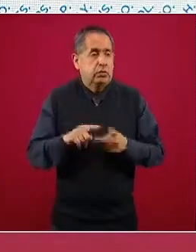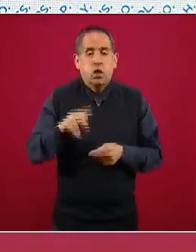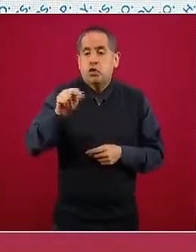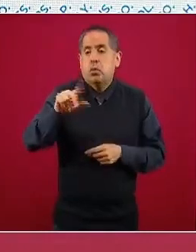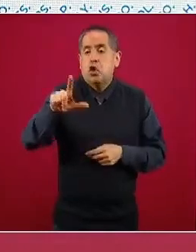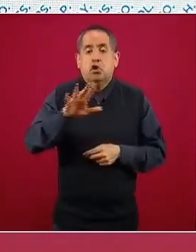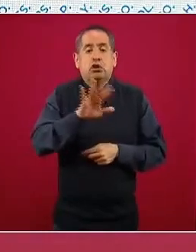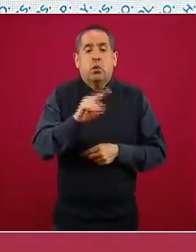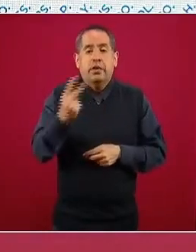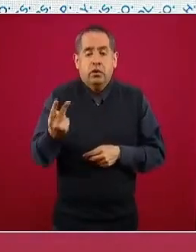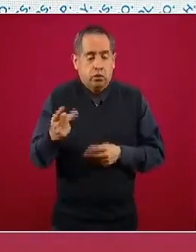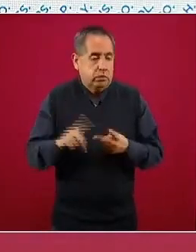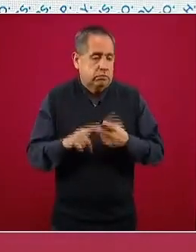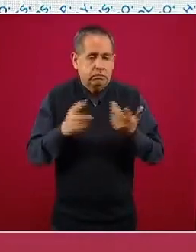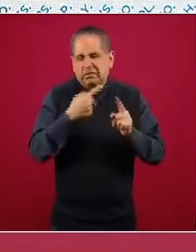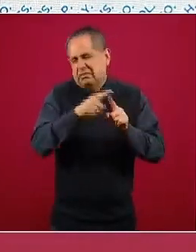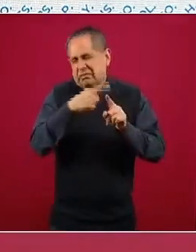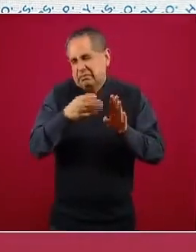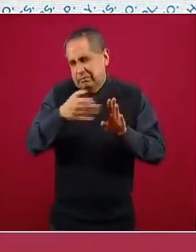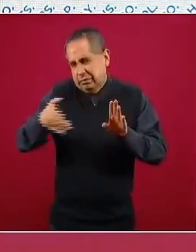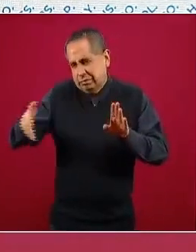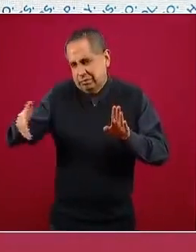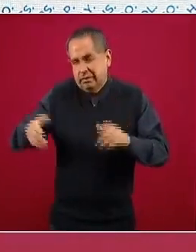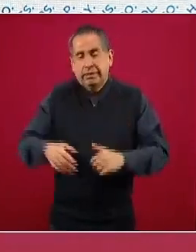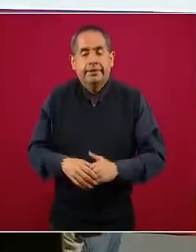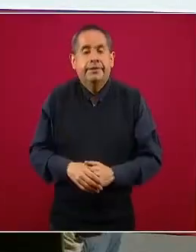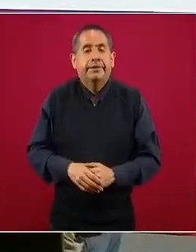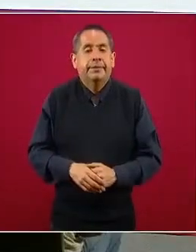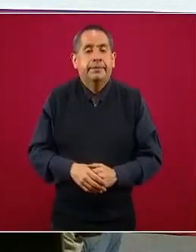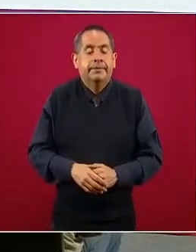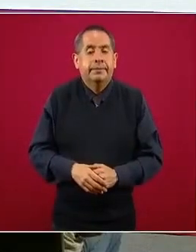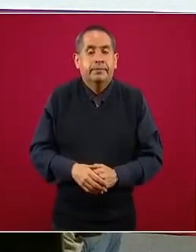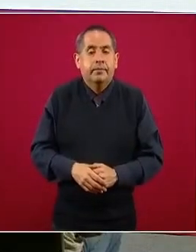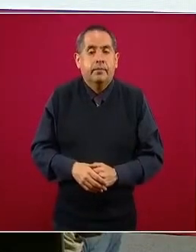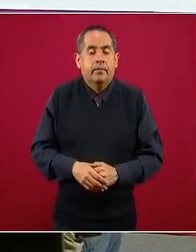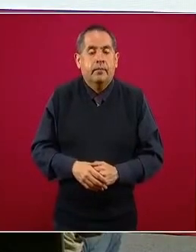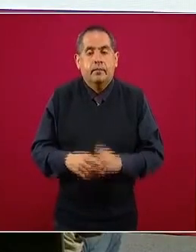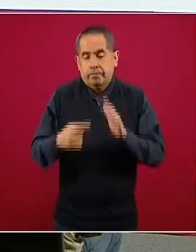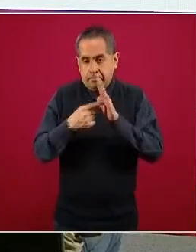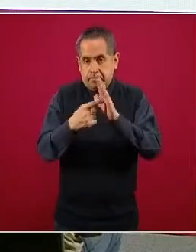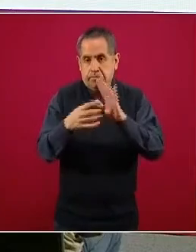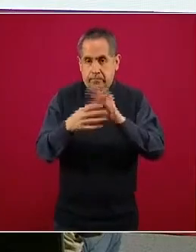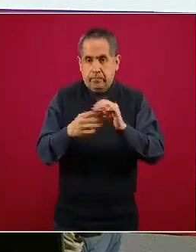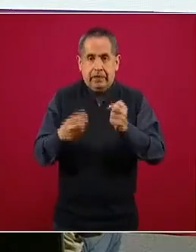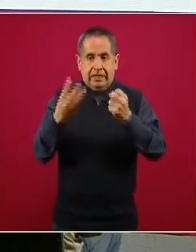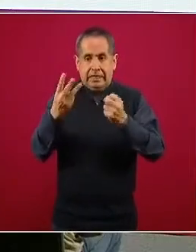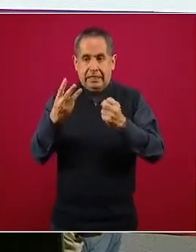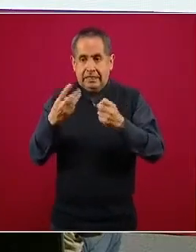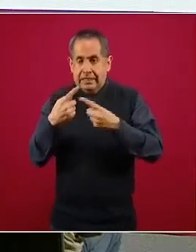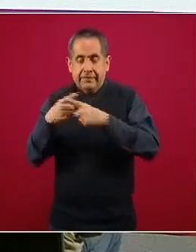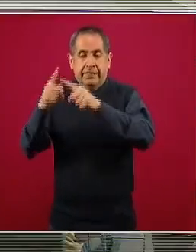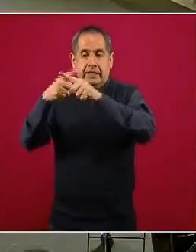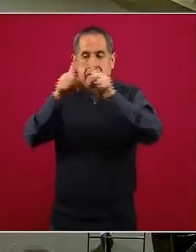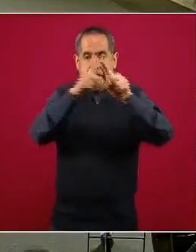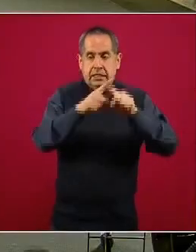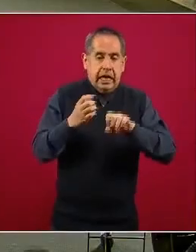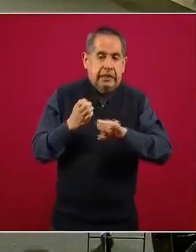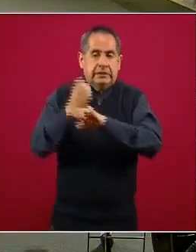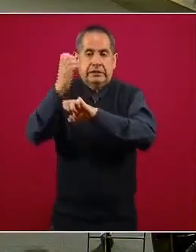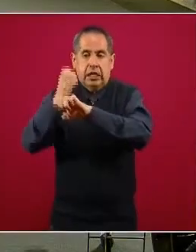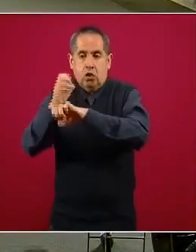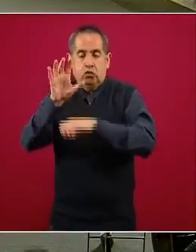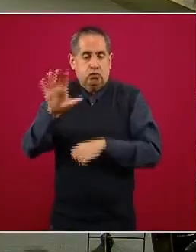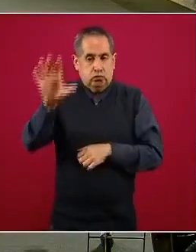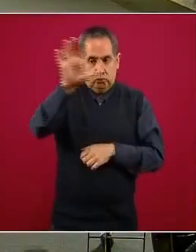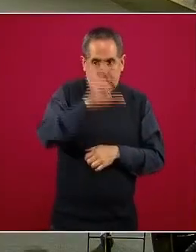León 52%, etcétera, para adelante. Vamos ahora a ver 3 panoramas estatales y aquí